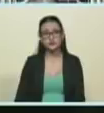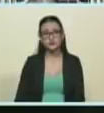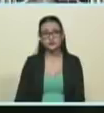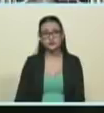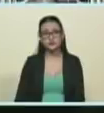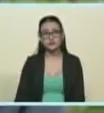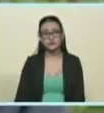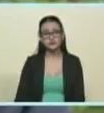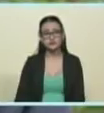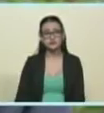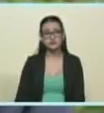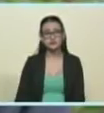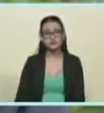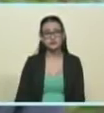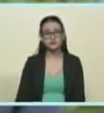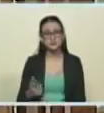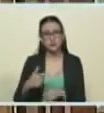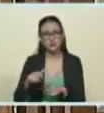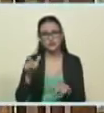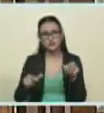Alcalá Cordones.